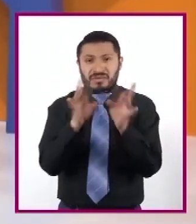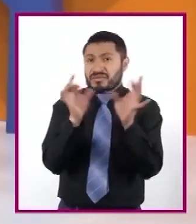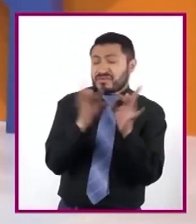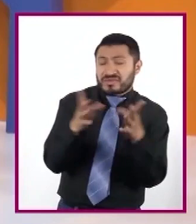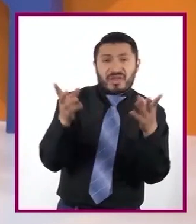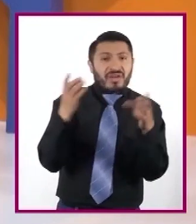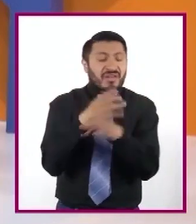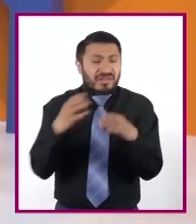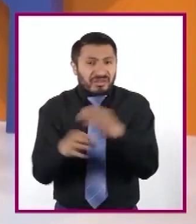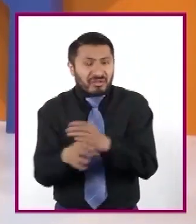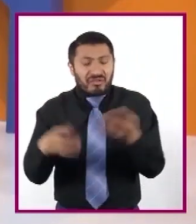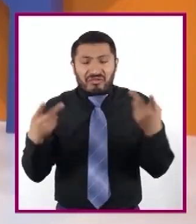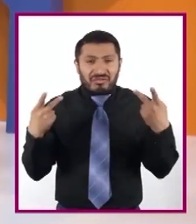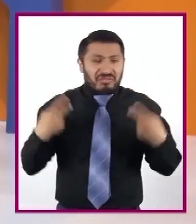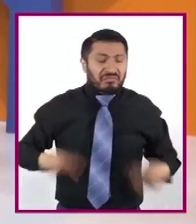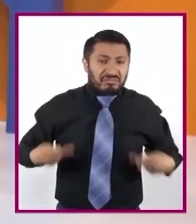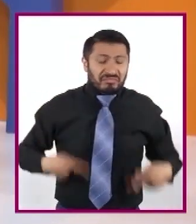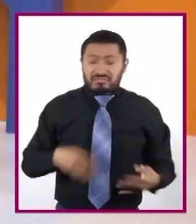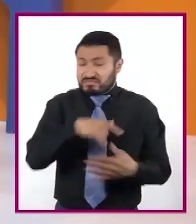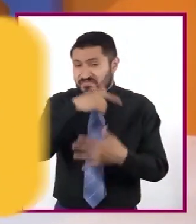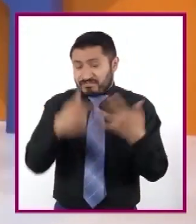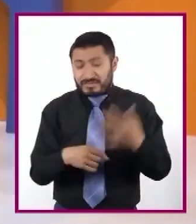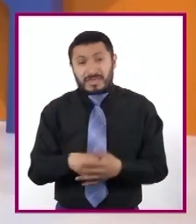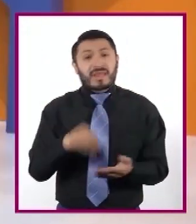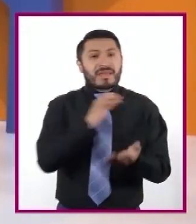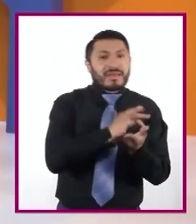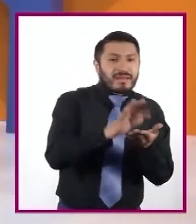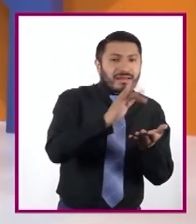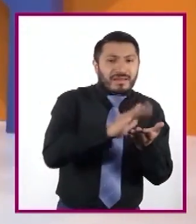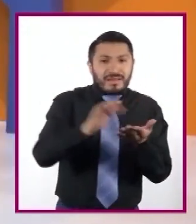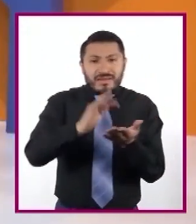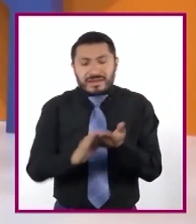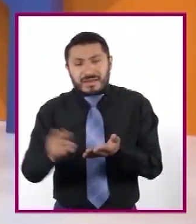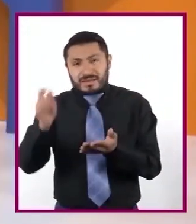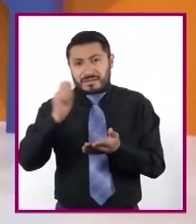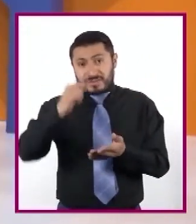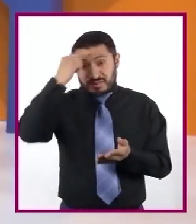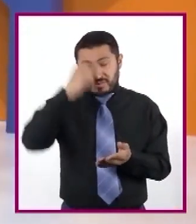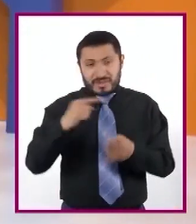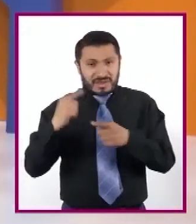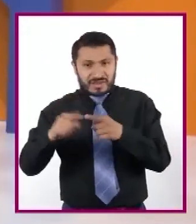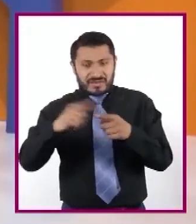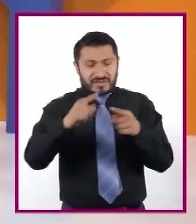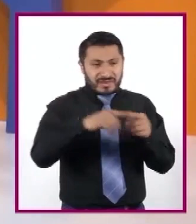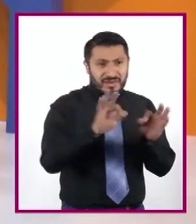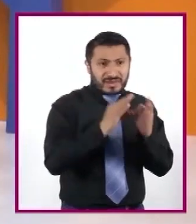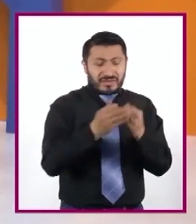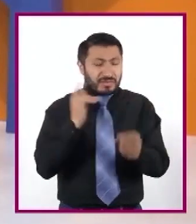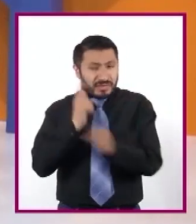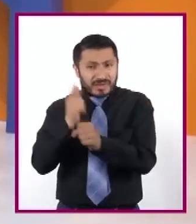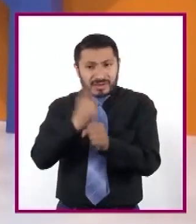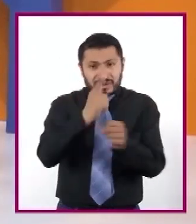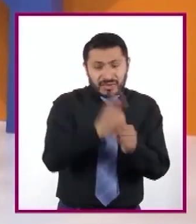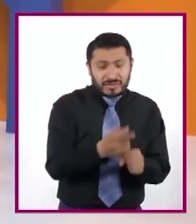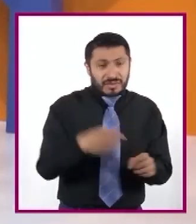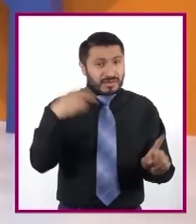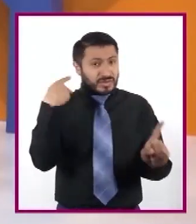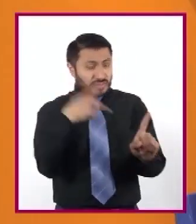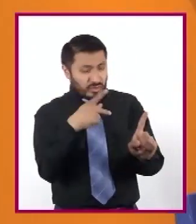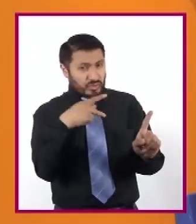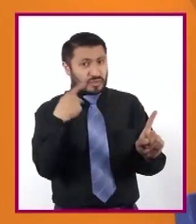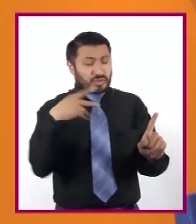personajes. Leímos textos para identificar diversas maneras de nombrar situaciones, objetos, personajes o